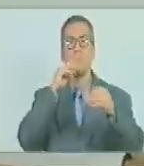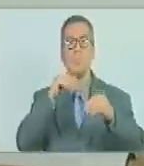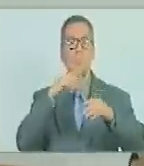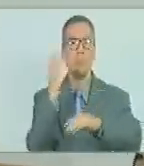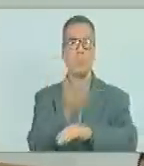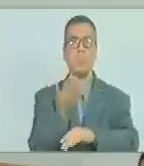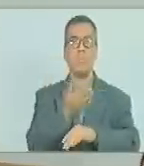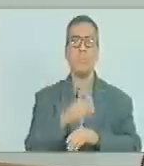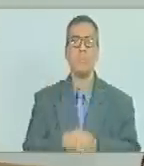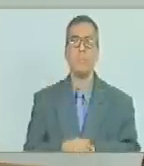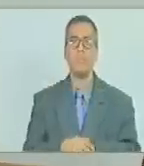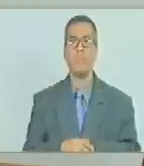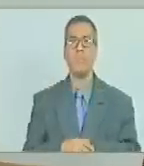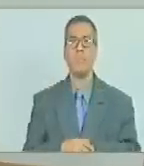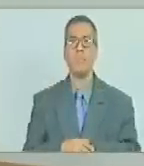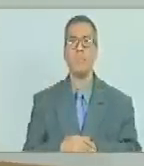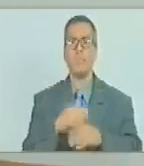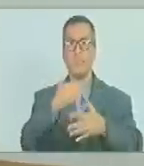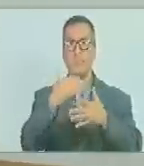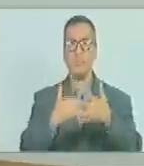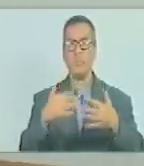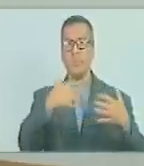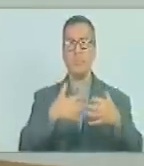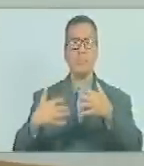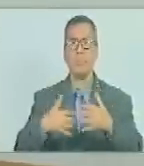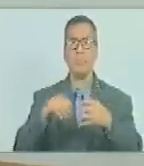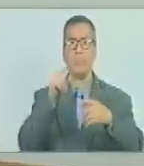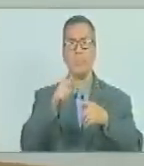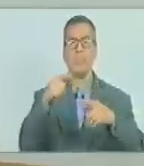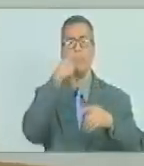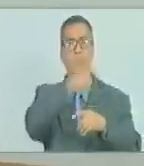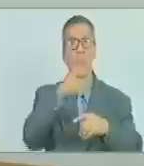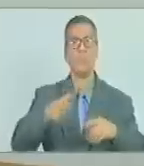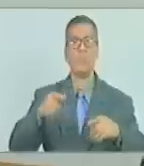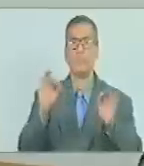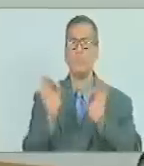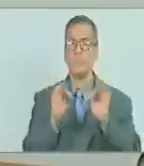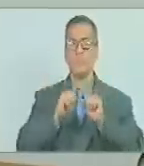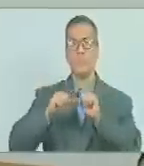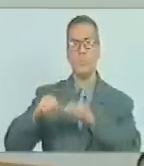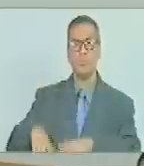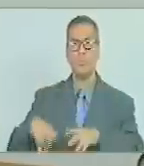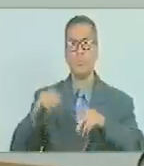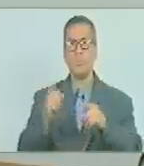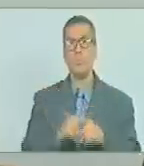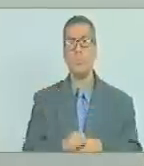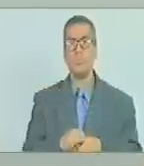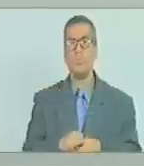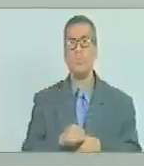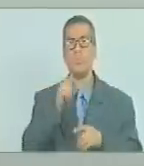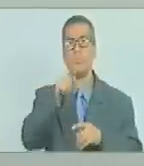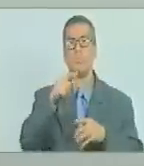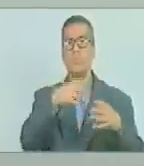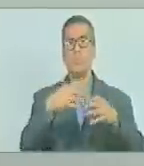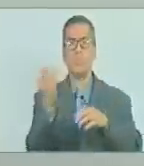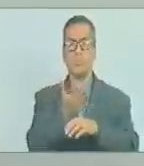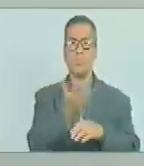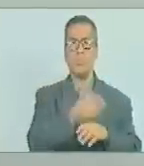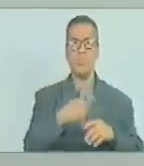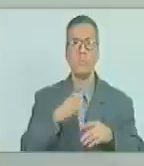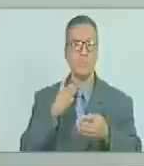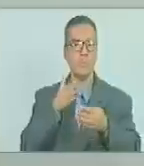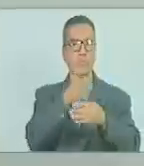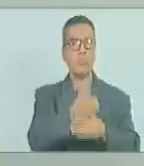agresión de términos de guerra contra un pueblo desarmado, contra un pueblo inerme. Y esa agresión estaba